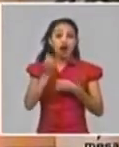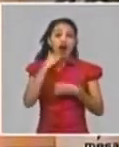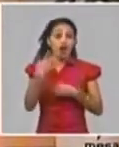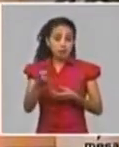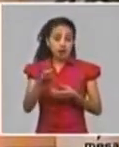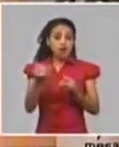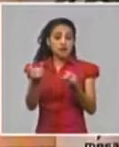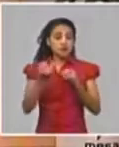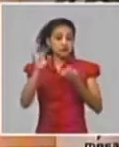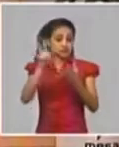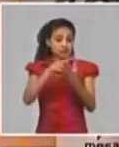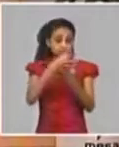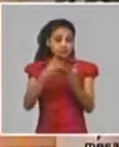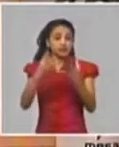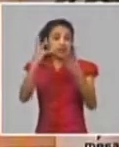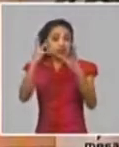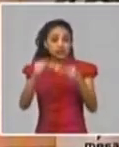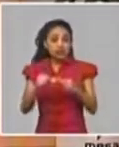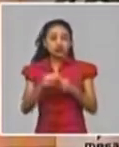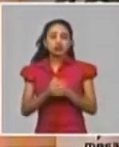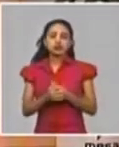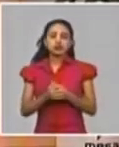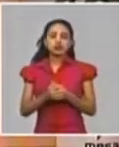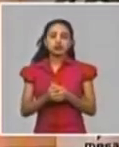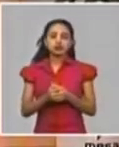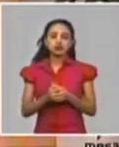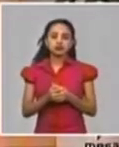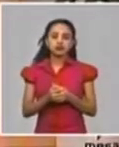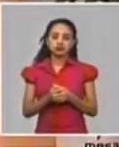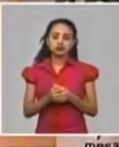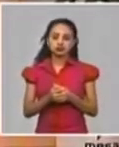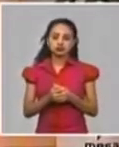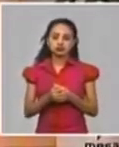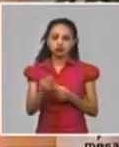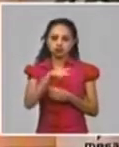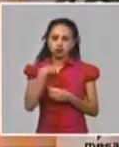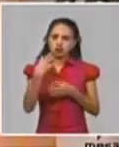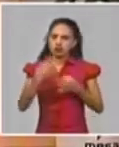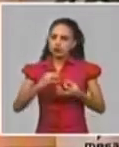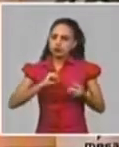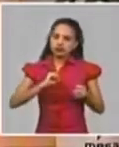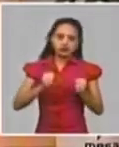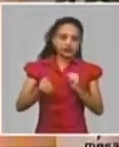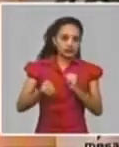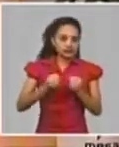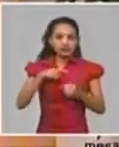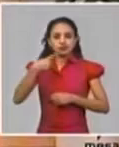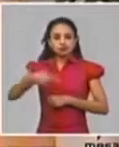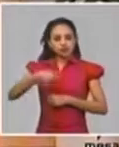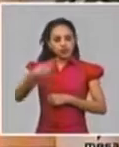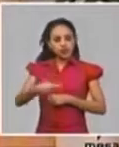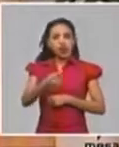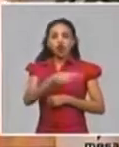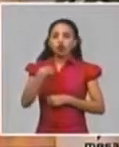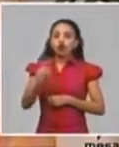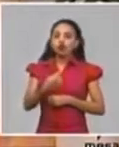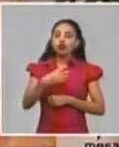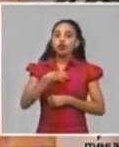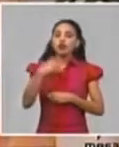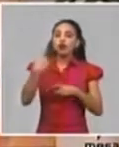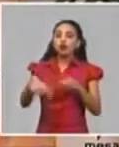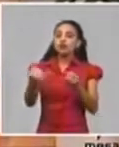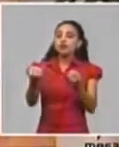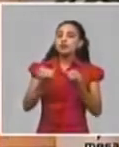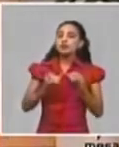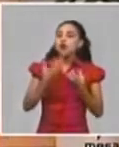que son las cifras que ha aportado el producto de ese reporte, que con tanto rigor se lleva a diario. También está el parte del estado de salud de